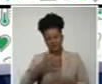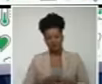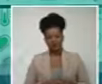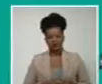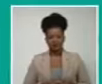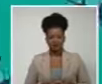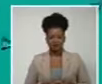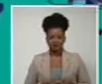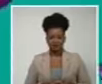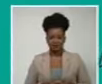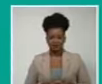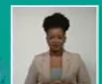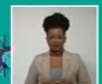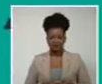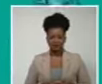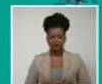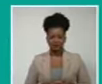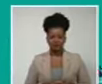días.